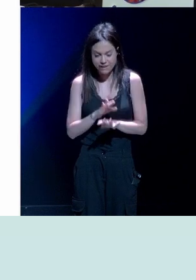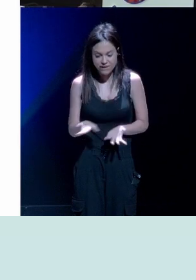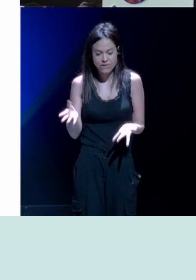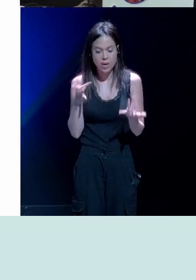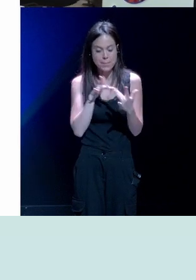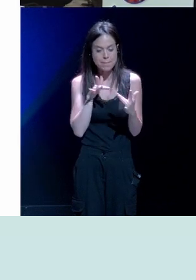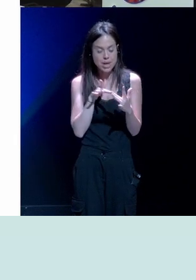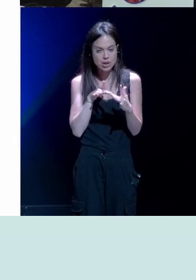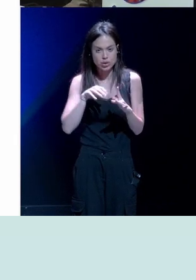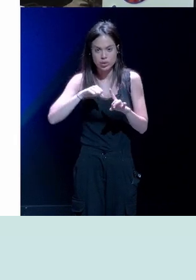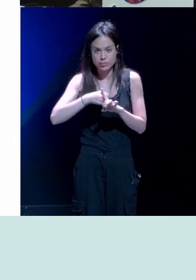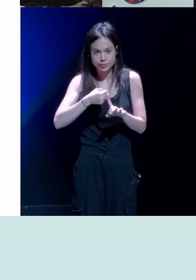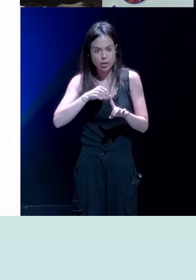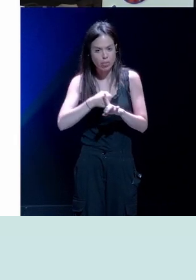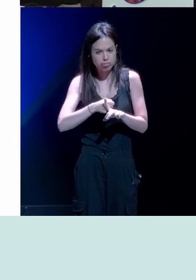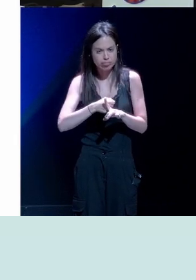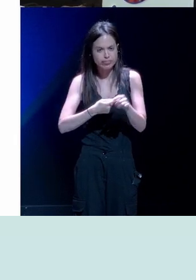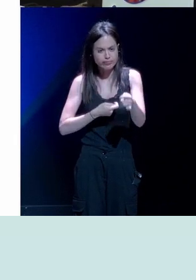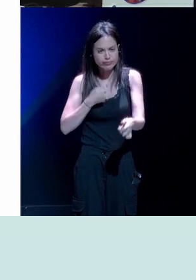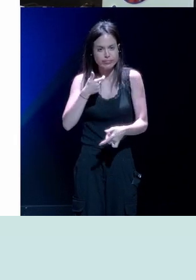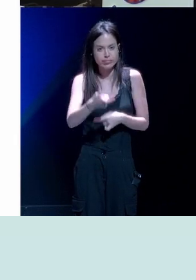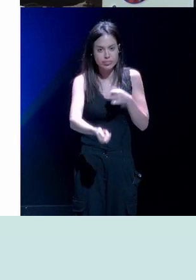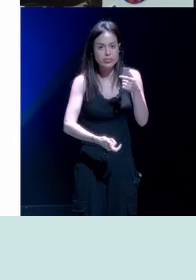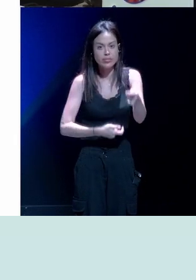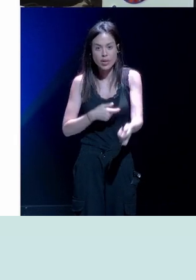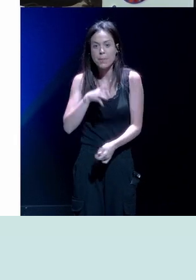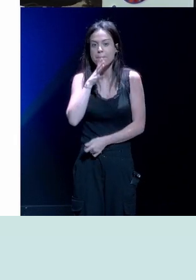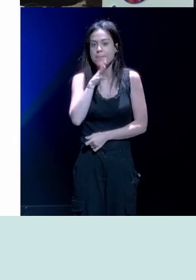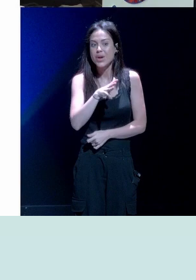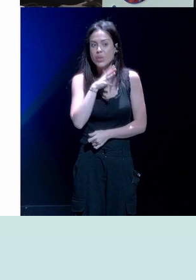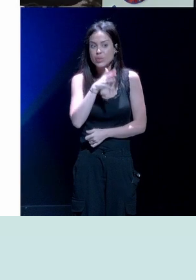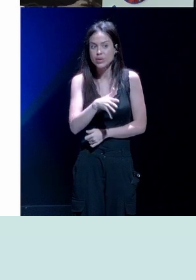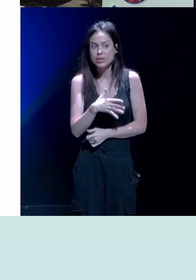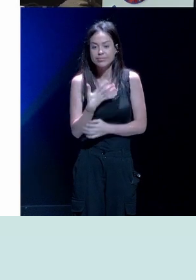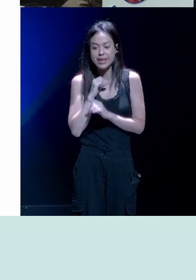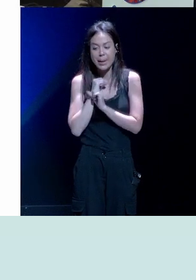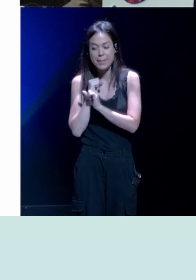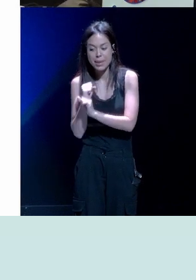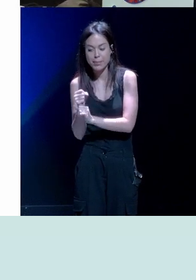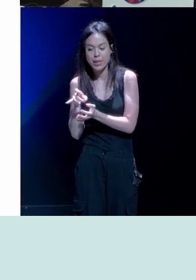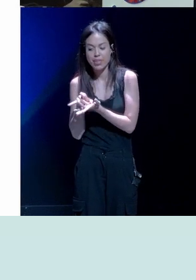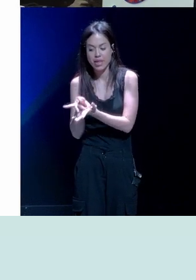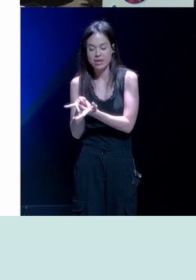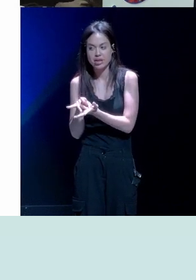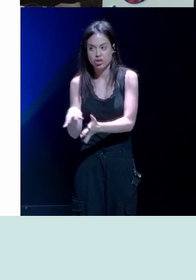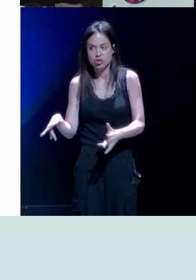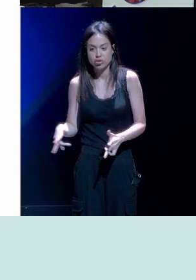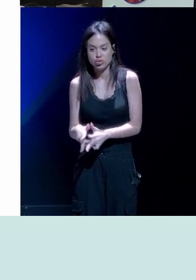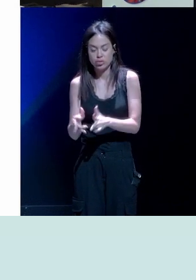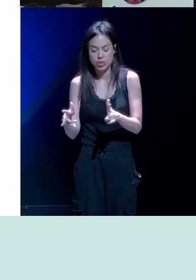nos oprimen progresivamente, porque la dependencia de los servicios sociales